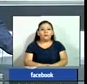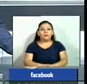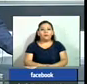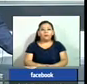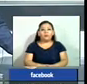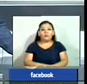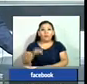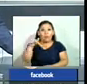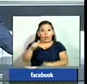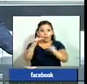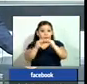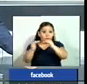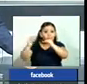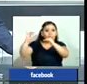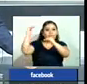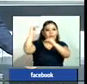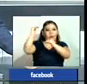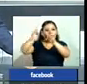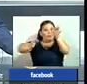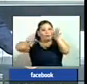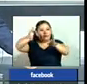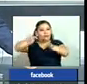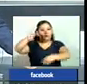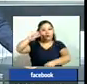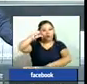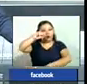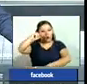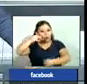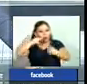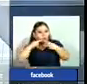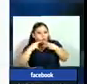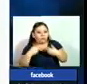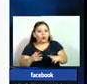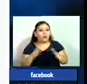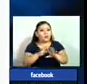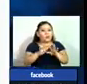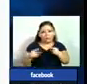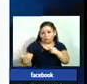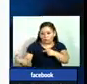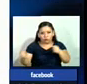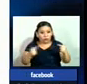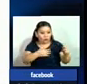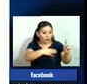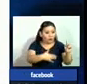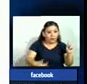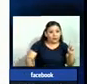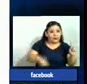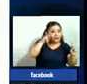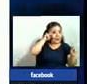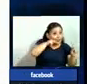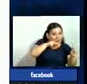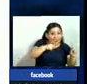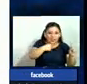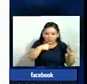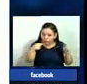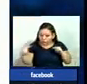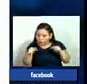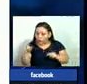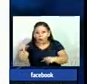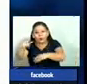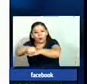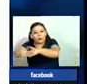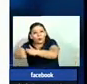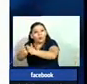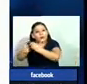La sala de lo constitucional de la Corte Suprema de Justicia resolvió una controversia entre el presidente de la República Nayib Bukele y la